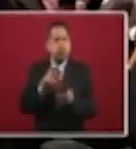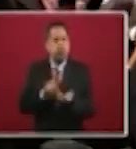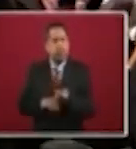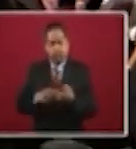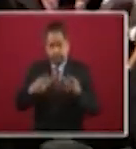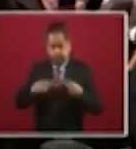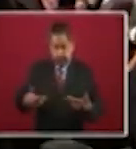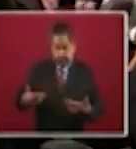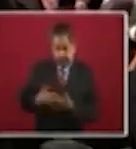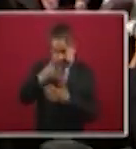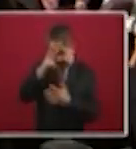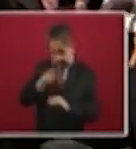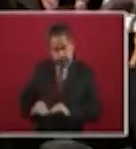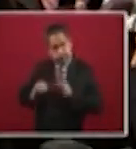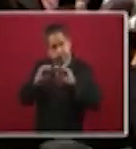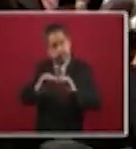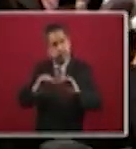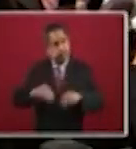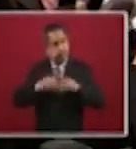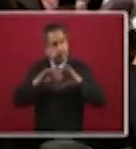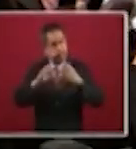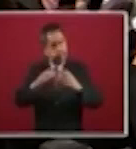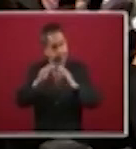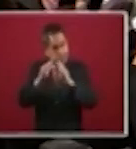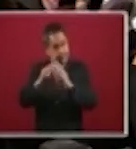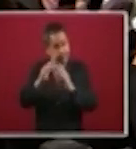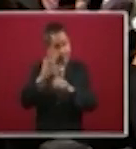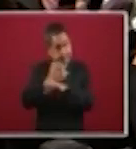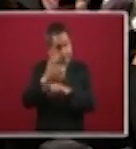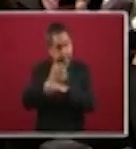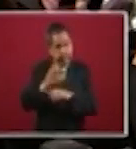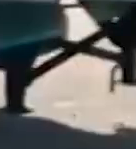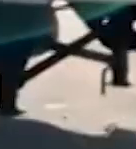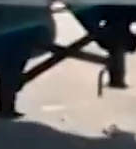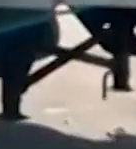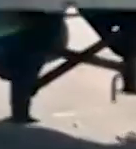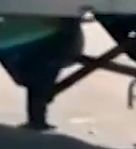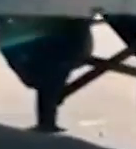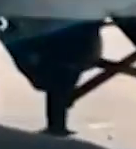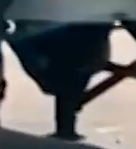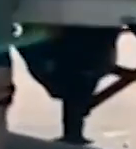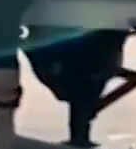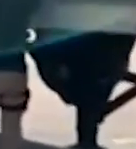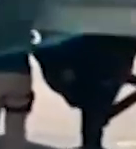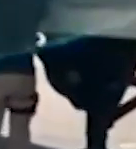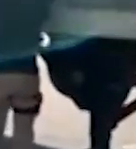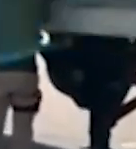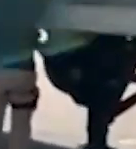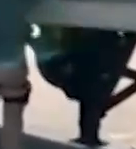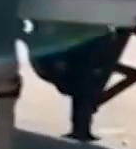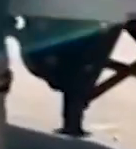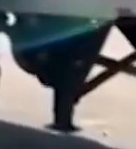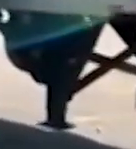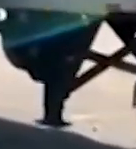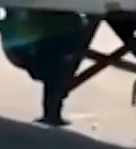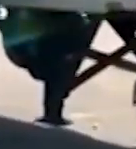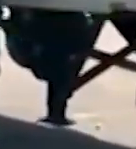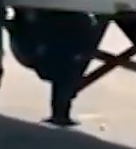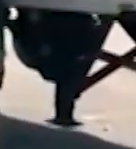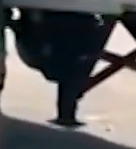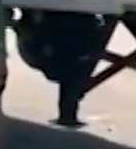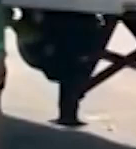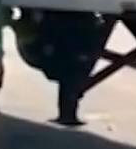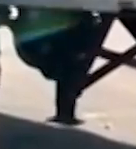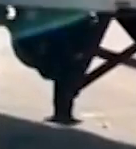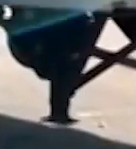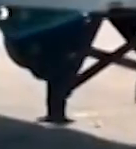10 después del 15 estaremos llorando los cálculos del 5 por ciento de arancel algunos cálculos no hechos en médicos en eeuu